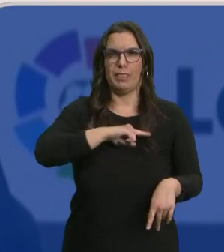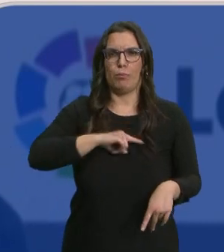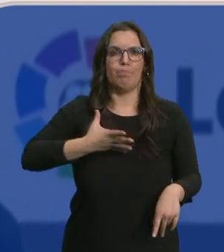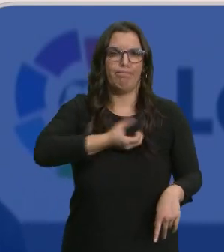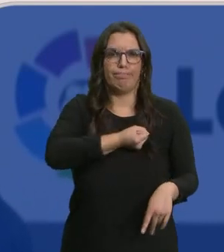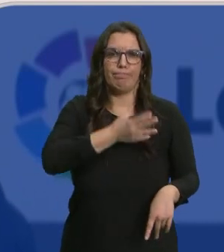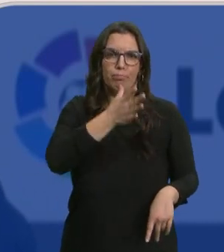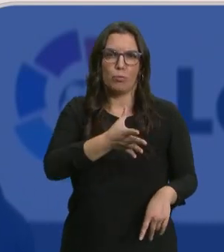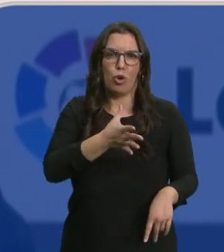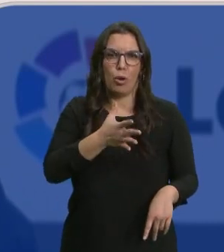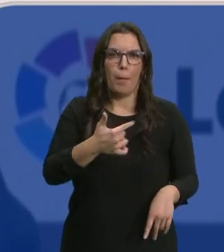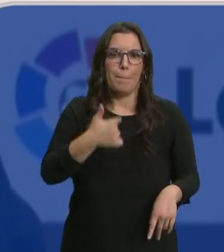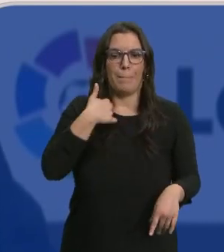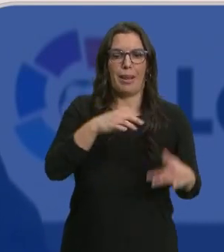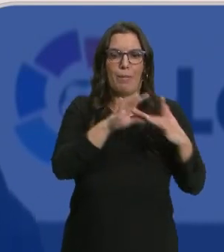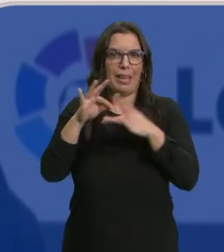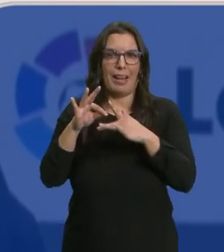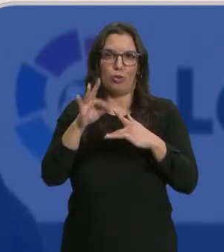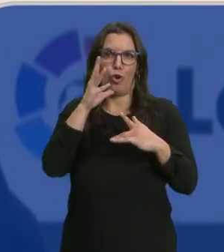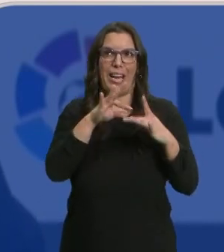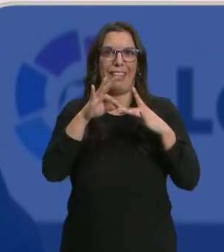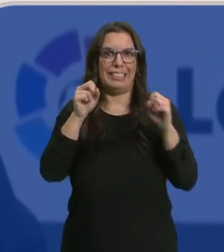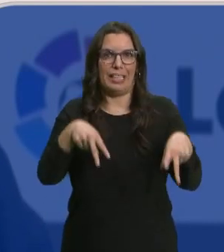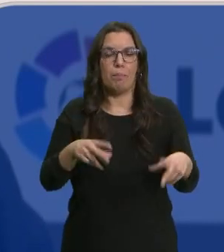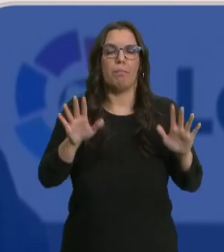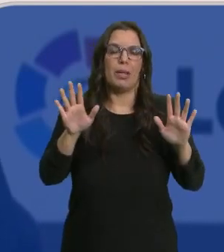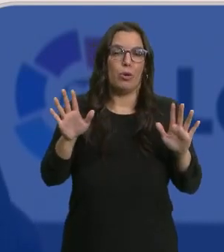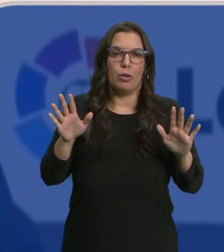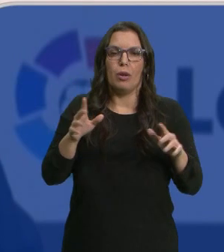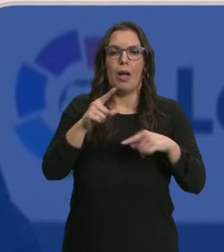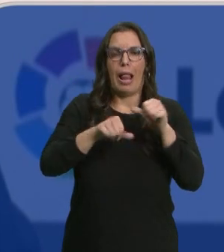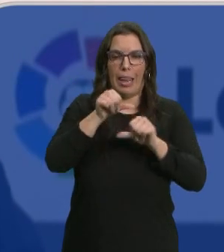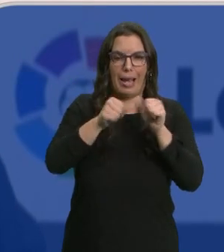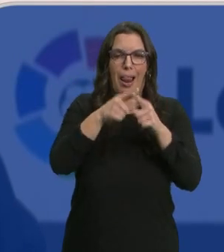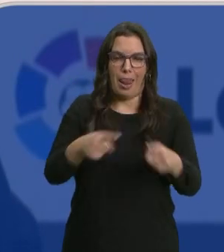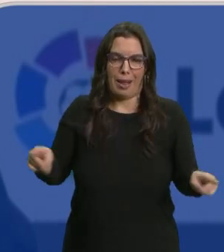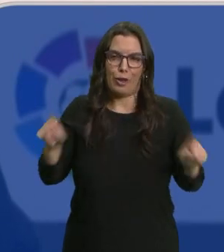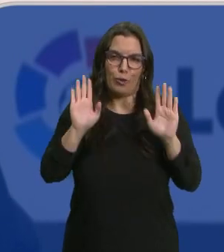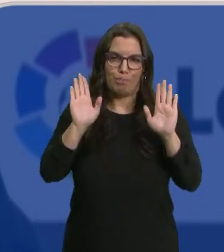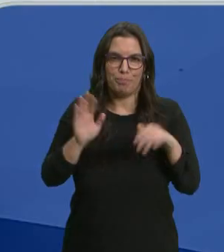porque perdimos el liderato, pero la liga es muy larga.